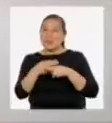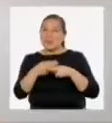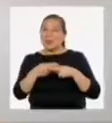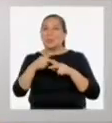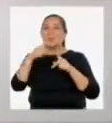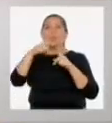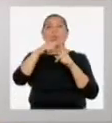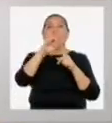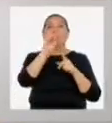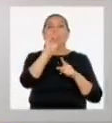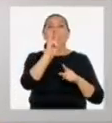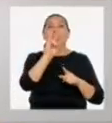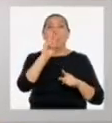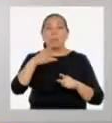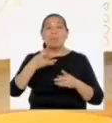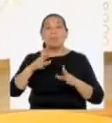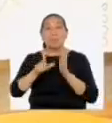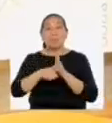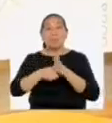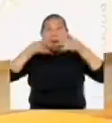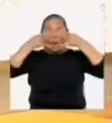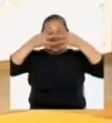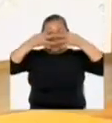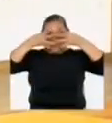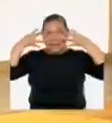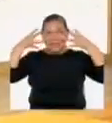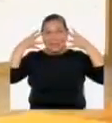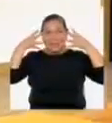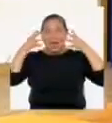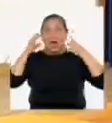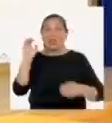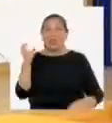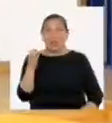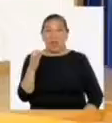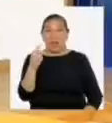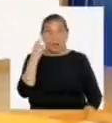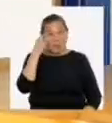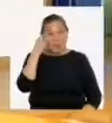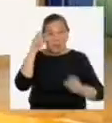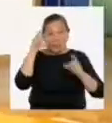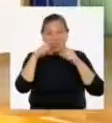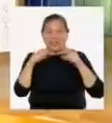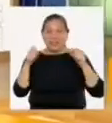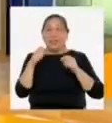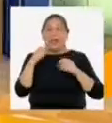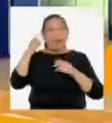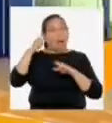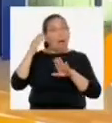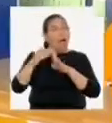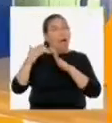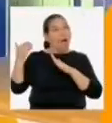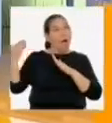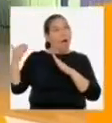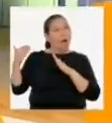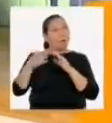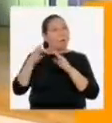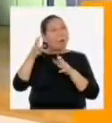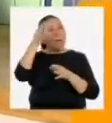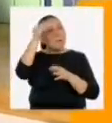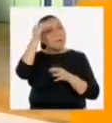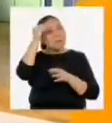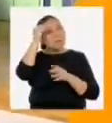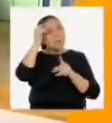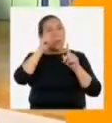cuchillo ceremonial y las máscaras de oro. Ahora, de acuerdo a lo que hemos ido aprendiendo en programas